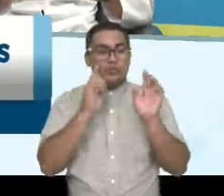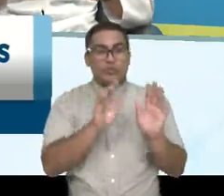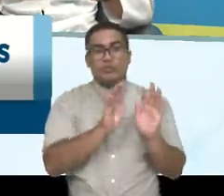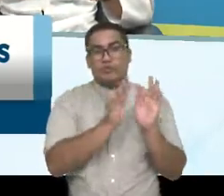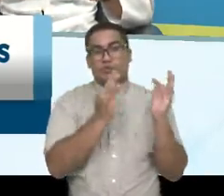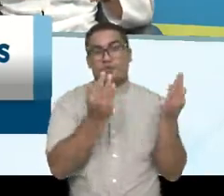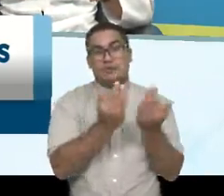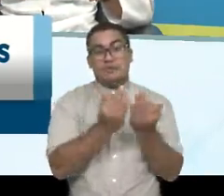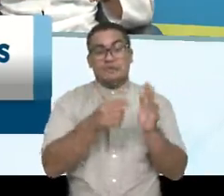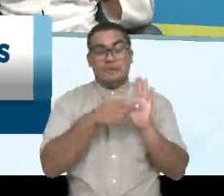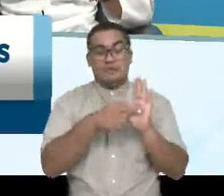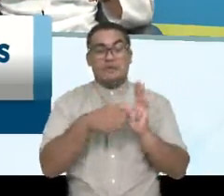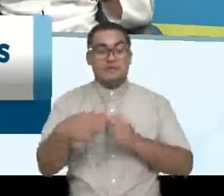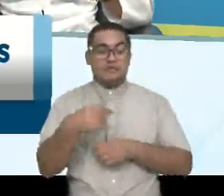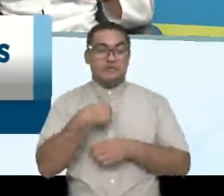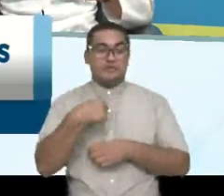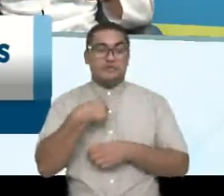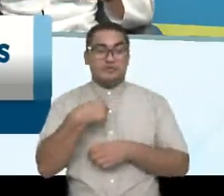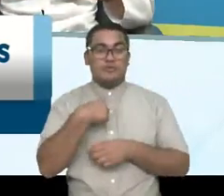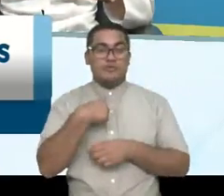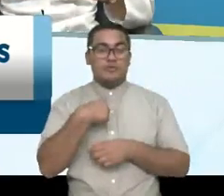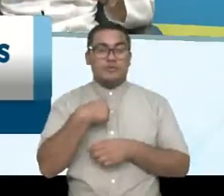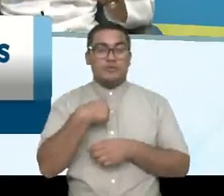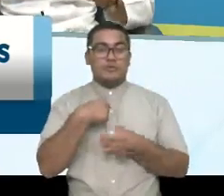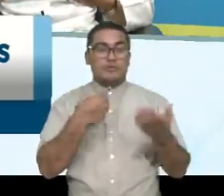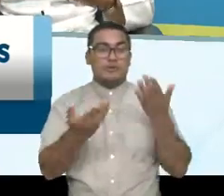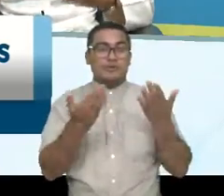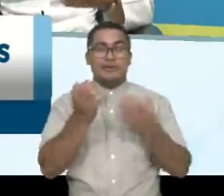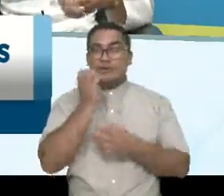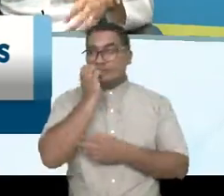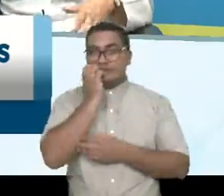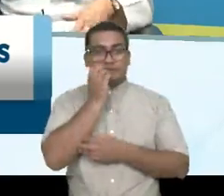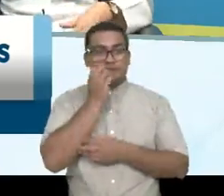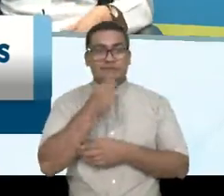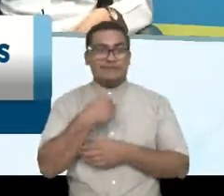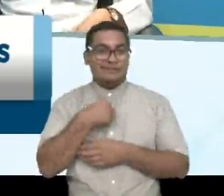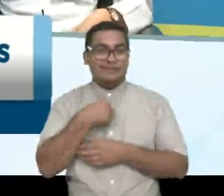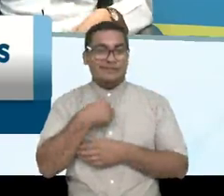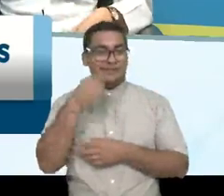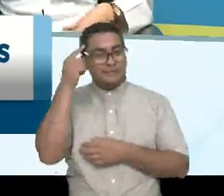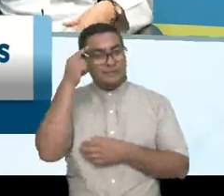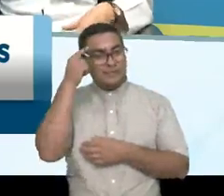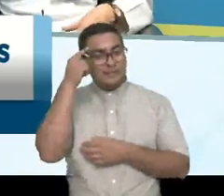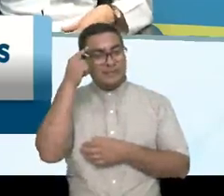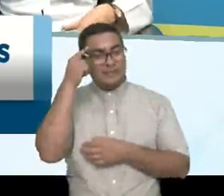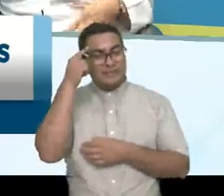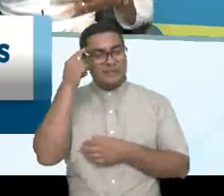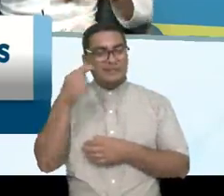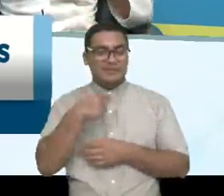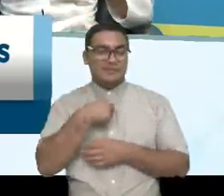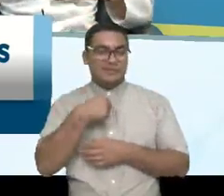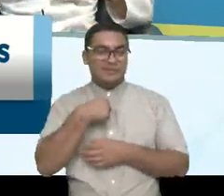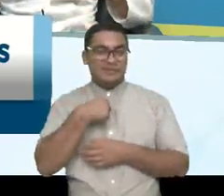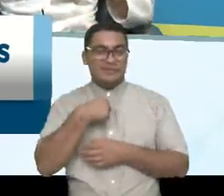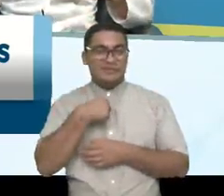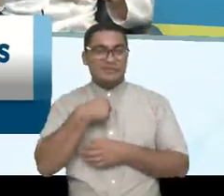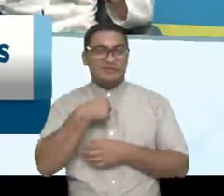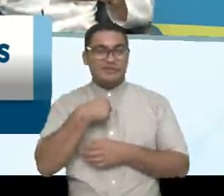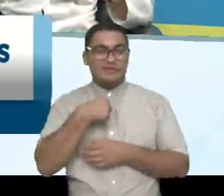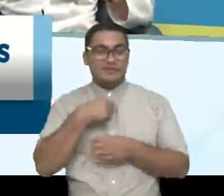de que si yo estoy experimentando mucha ansiedad, y es a nivel mental también, primero a nivel mental y a